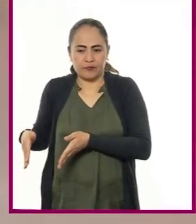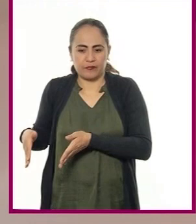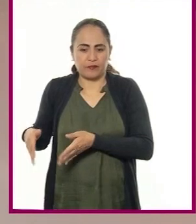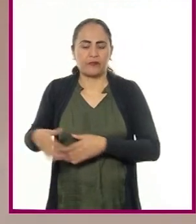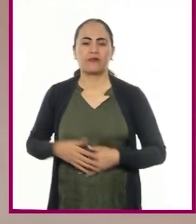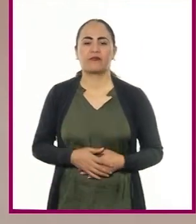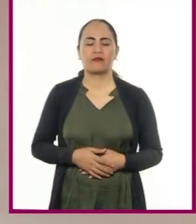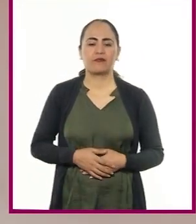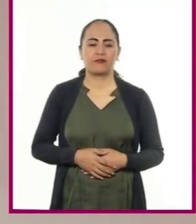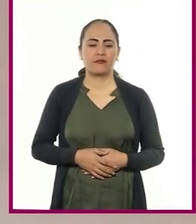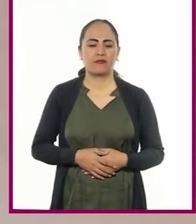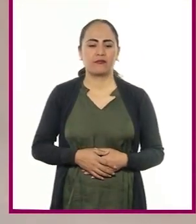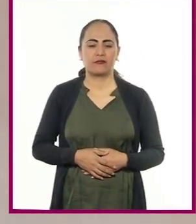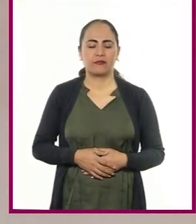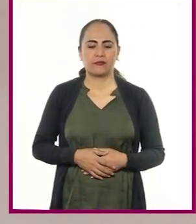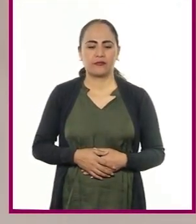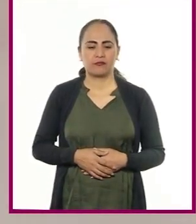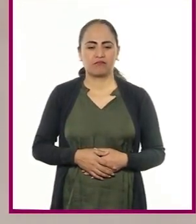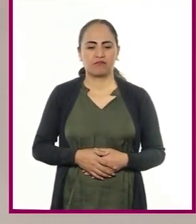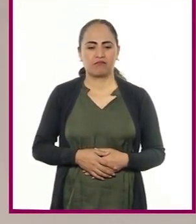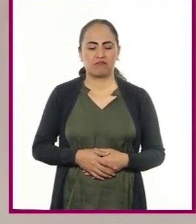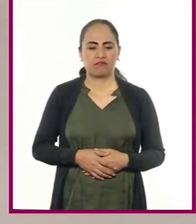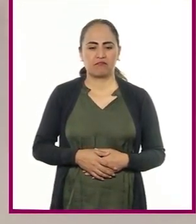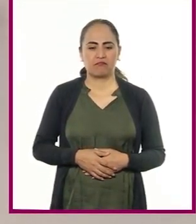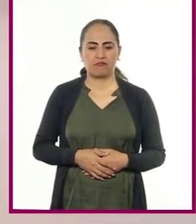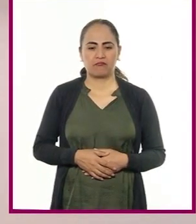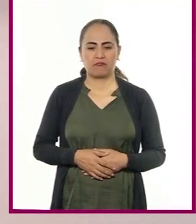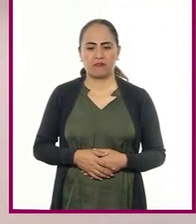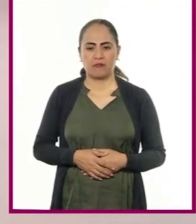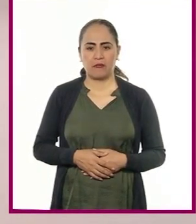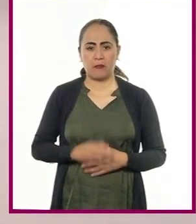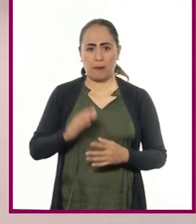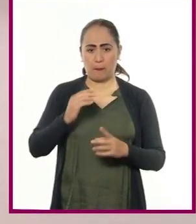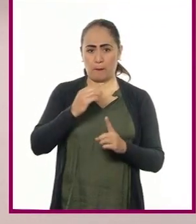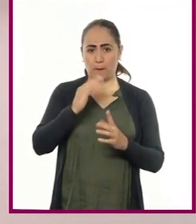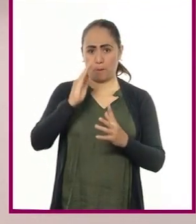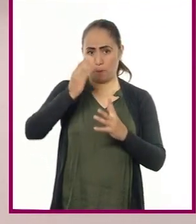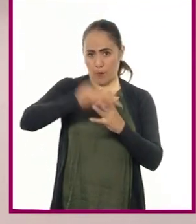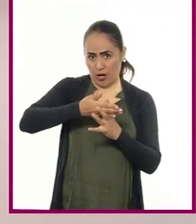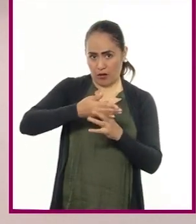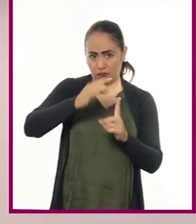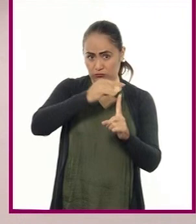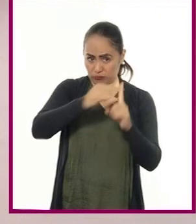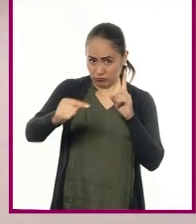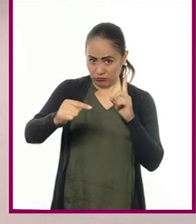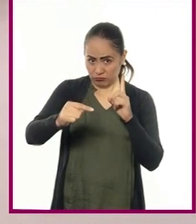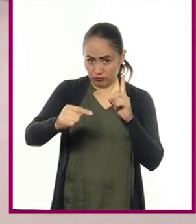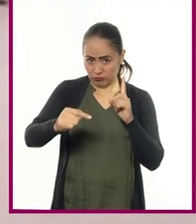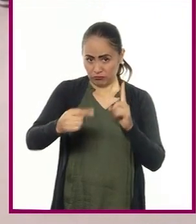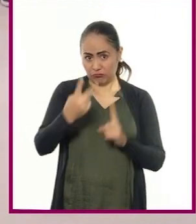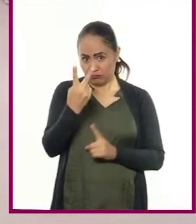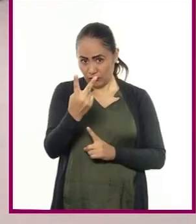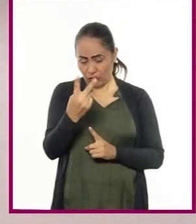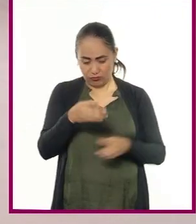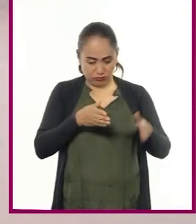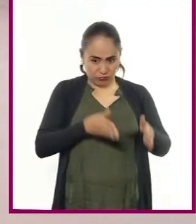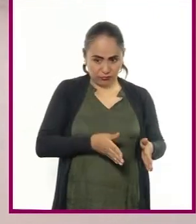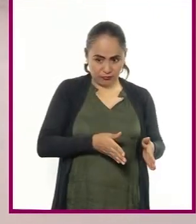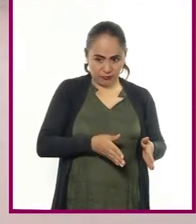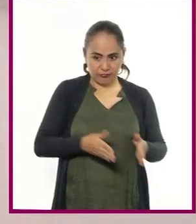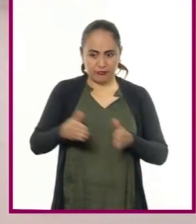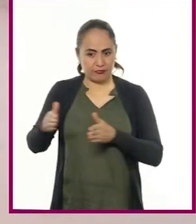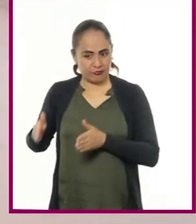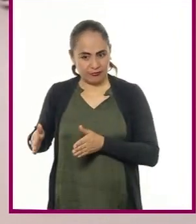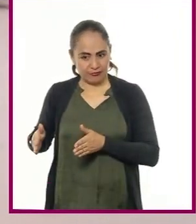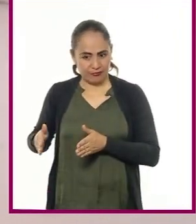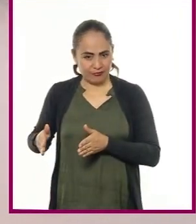Ah, azul. Se puede decir que es una portería dividida en dos. Así es, por eso son dos porterías.